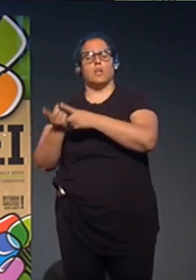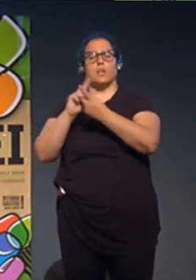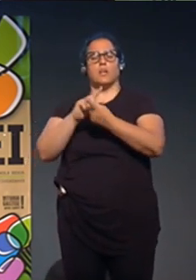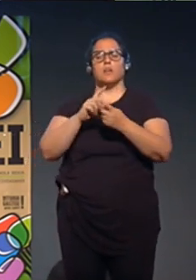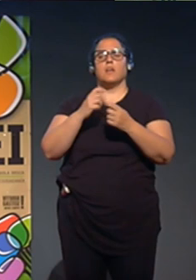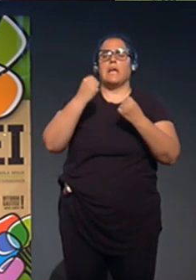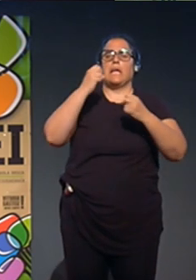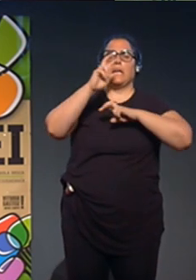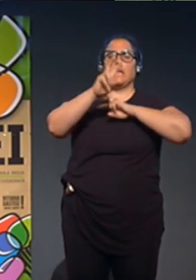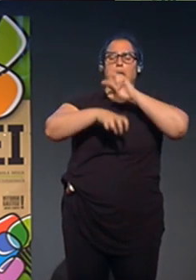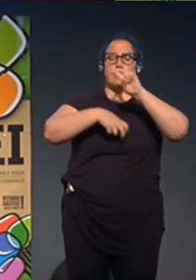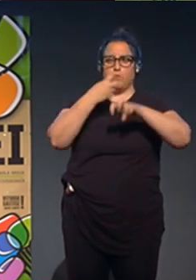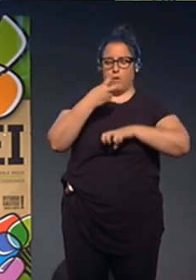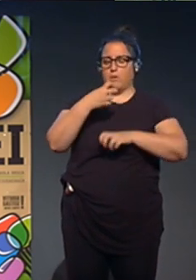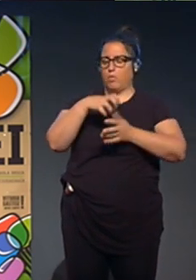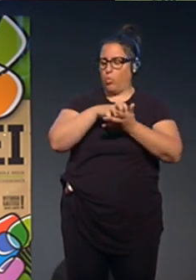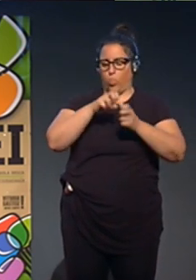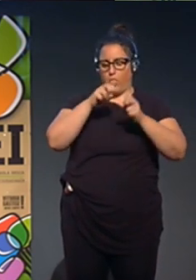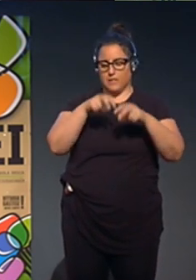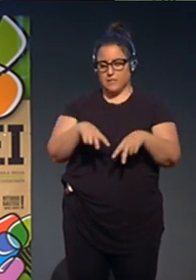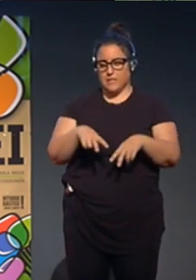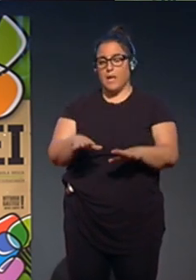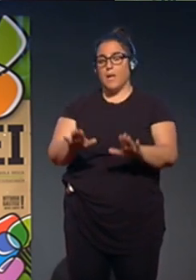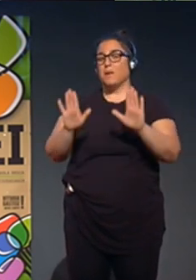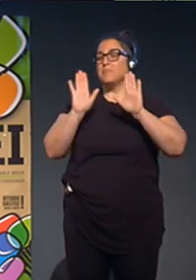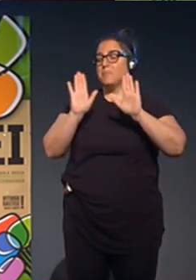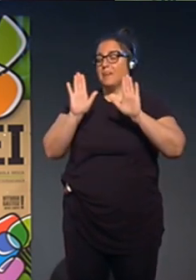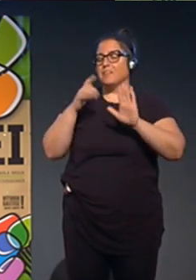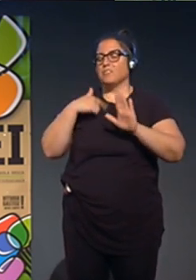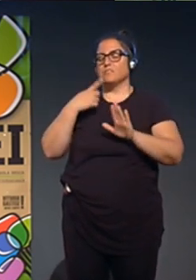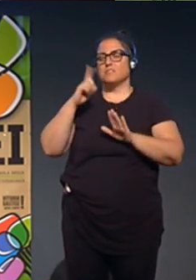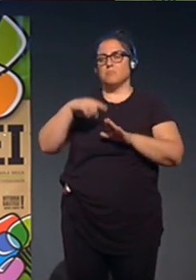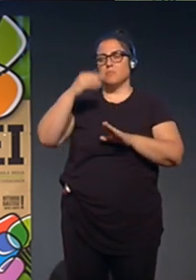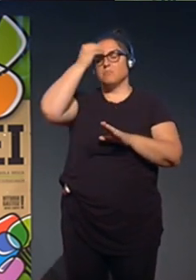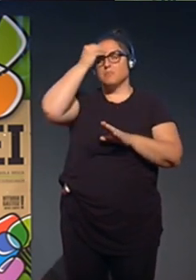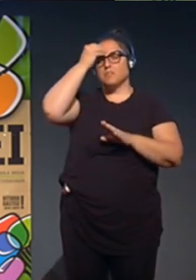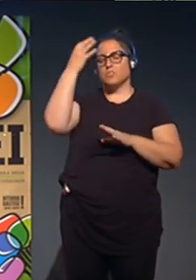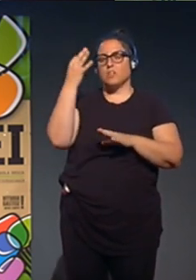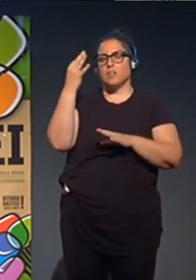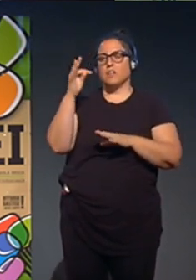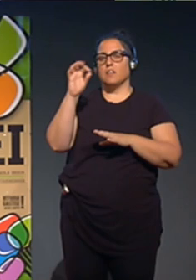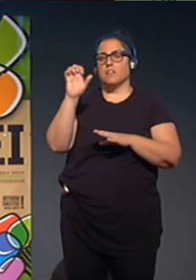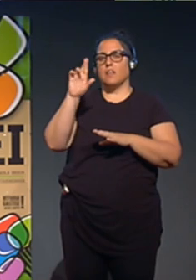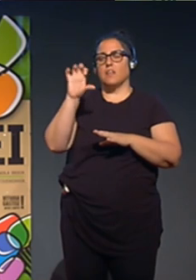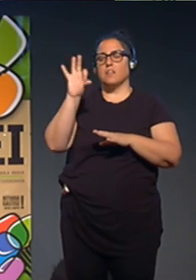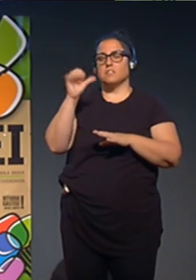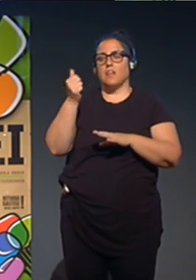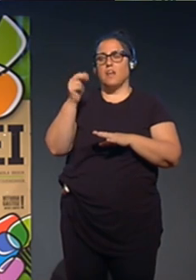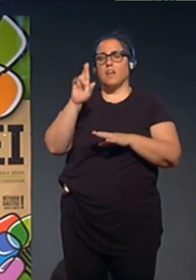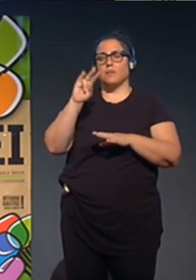energías renovables no me cabe duda Pero creo también que Teresa Rivera ha cometido un